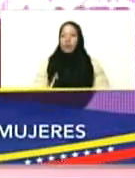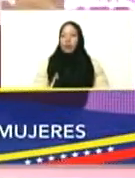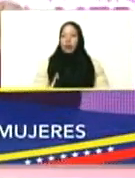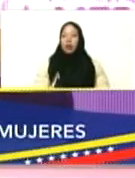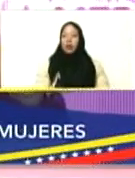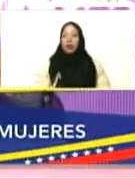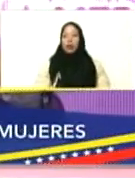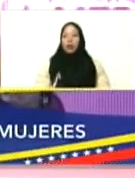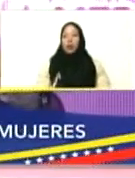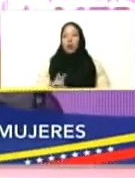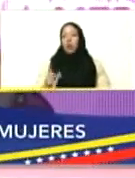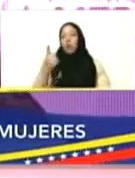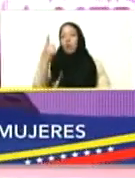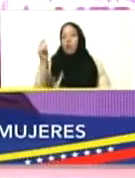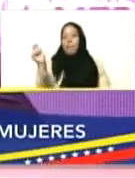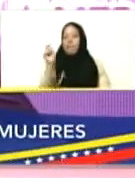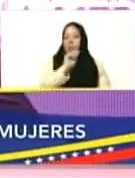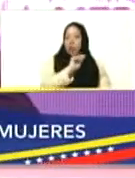dentro de un mes,